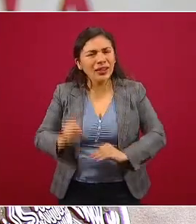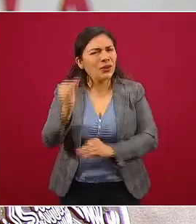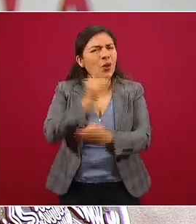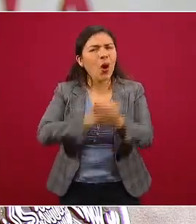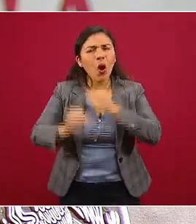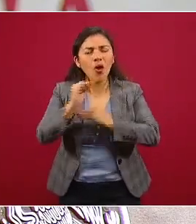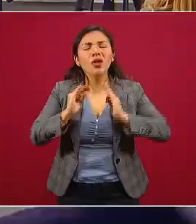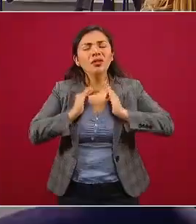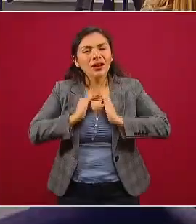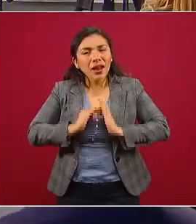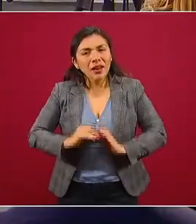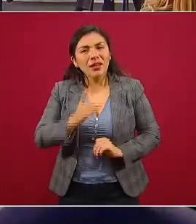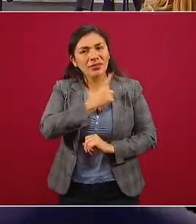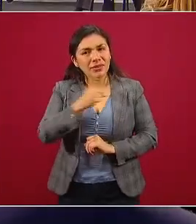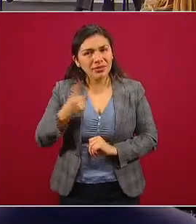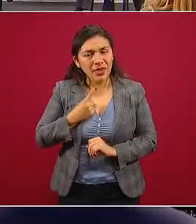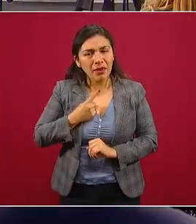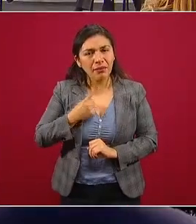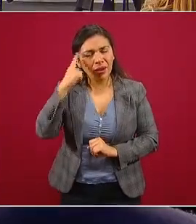todos tranquilos.